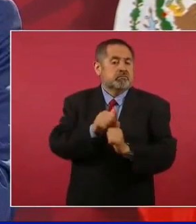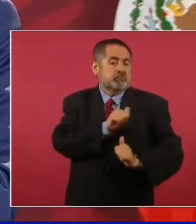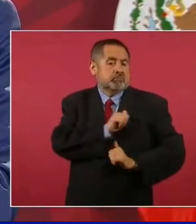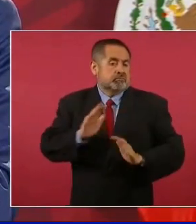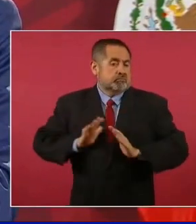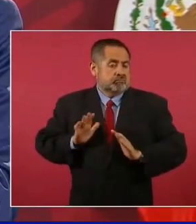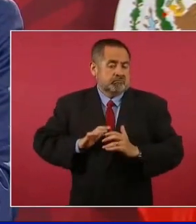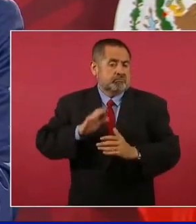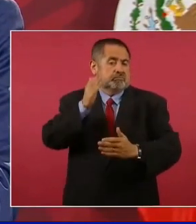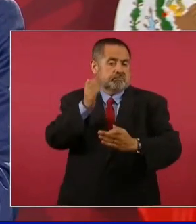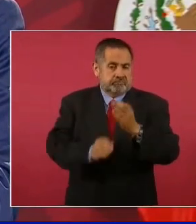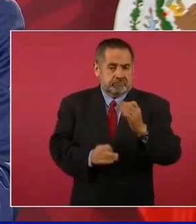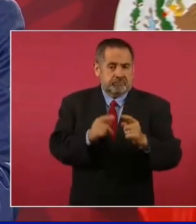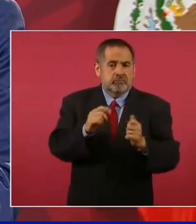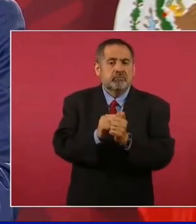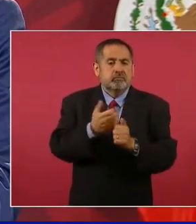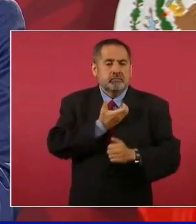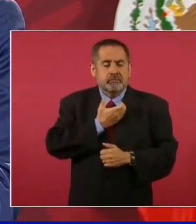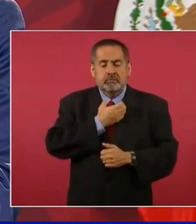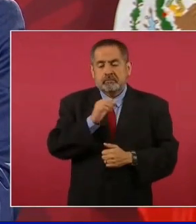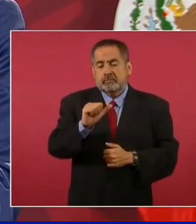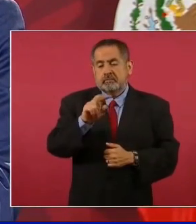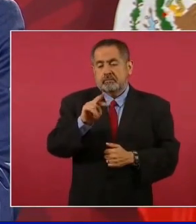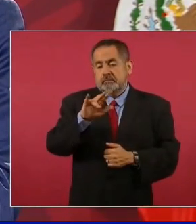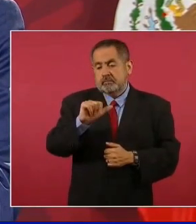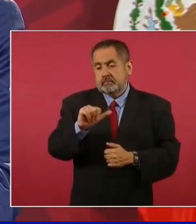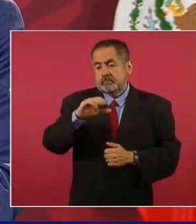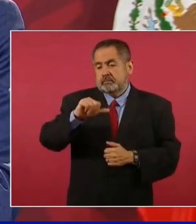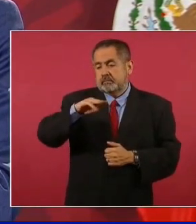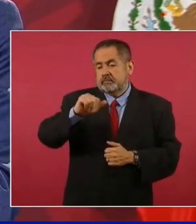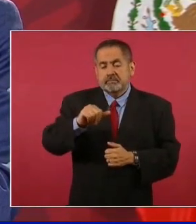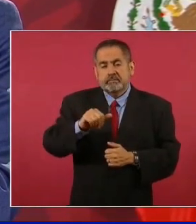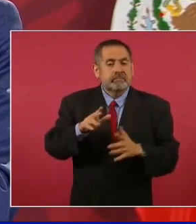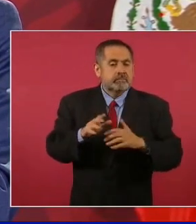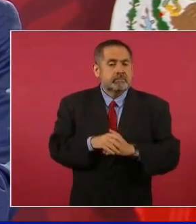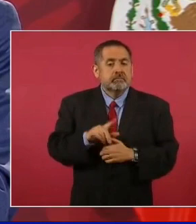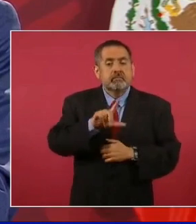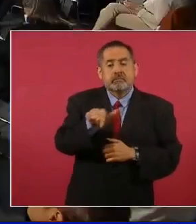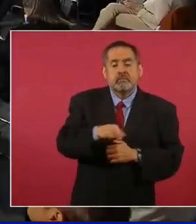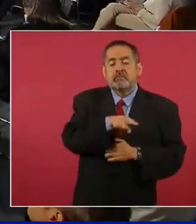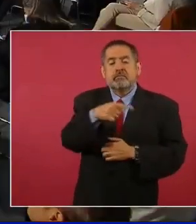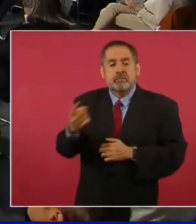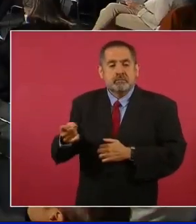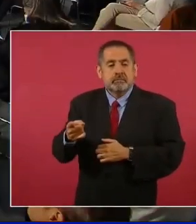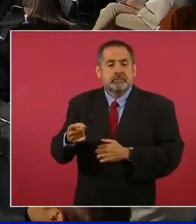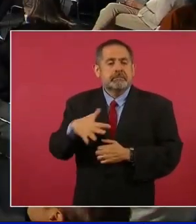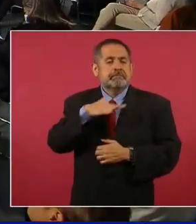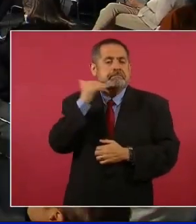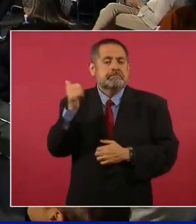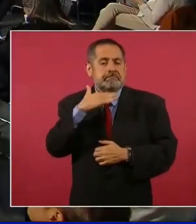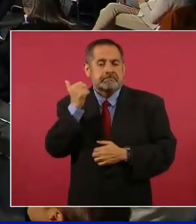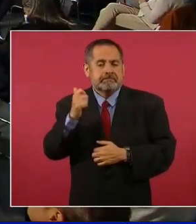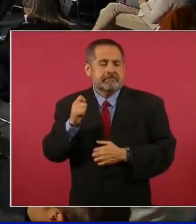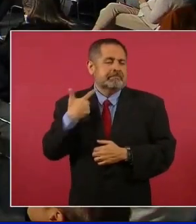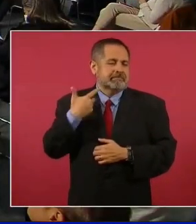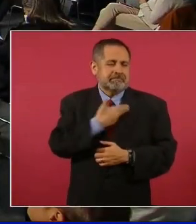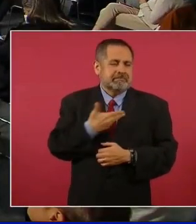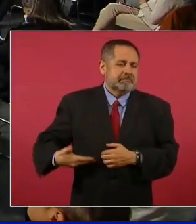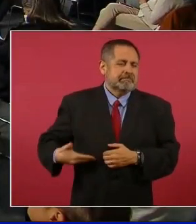militares con Ávila Camacho. Ya Miguel Alemán, que